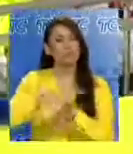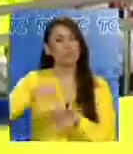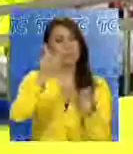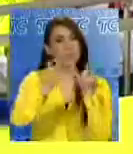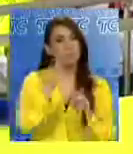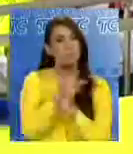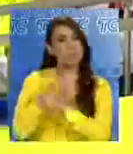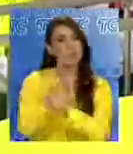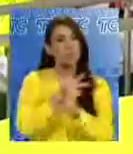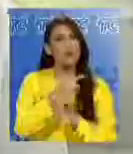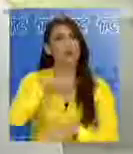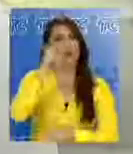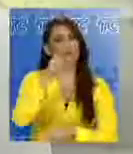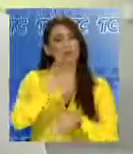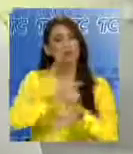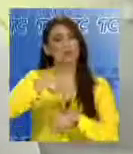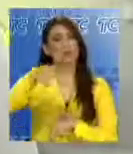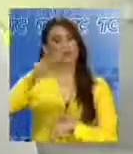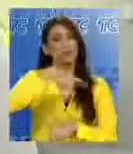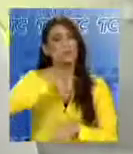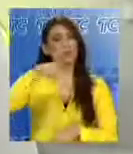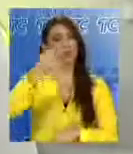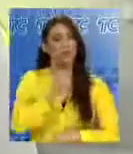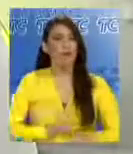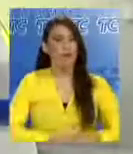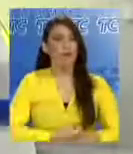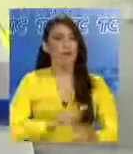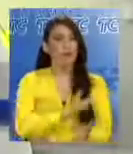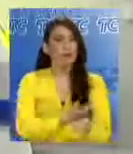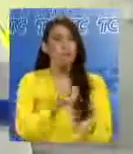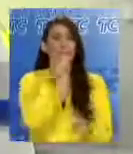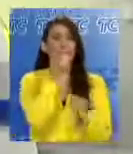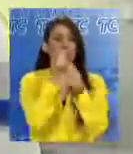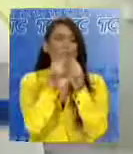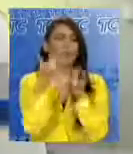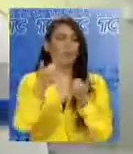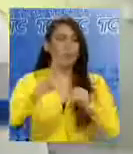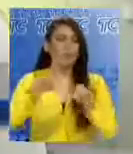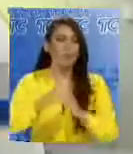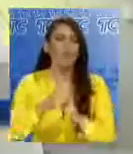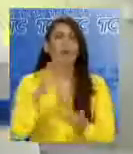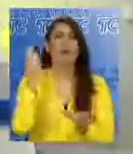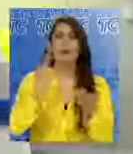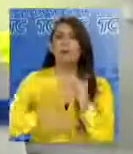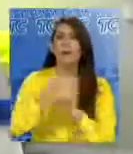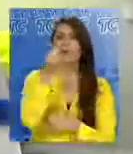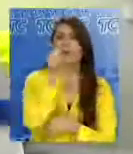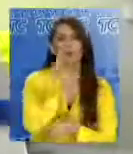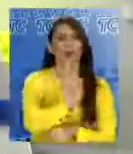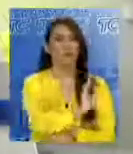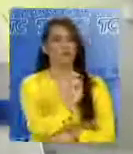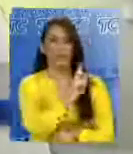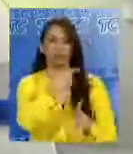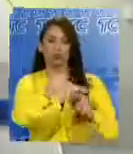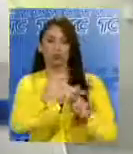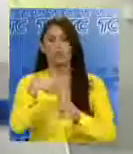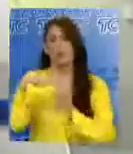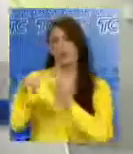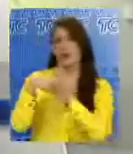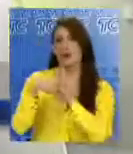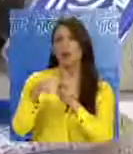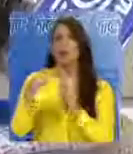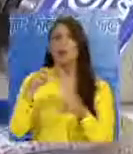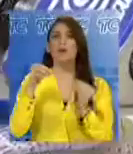alto riesgo. Pueda conocer cuál es la nutrición adecuada, qué es lo que debe comer, qué es lo que no debe comer, la actividad